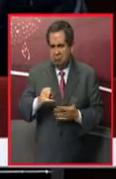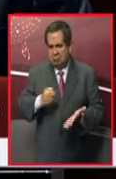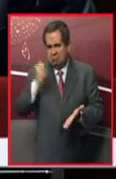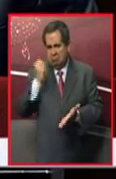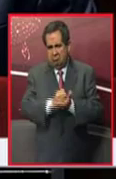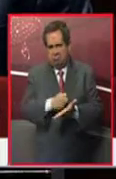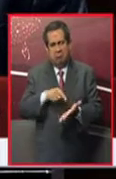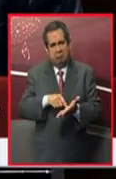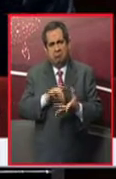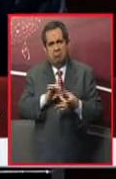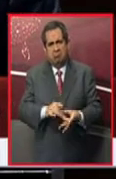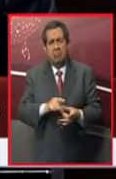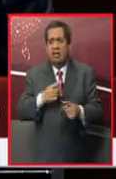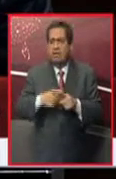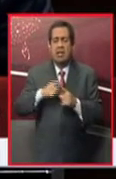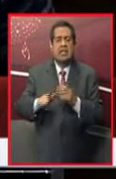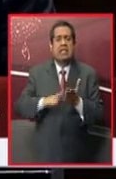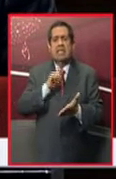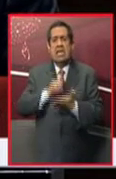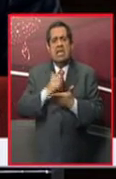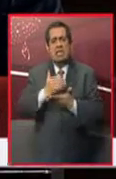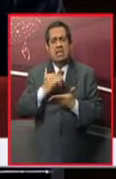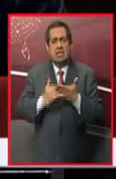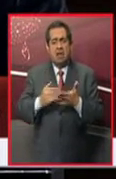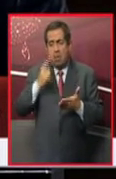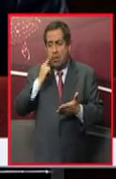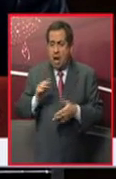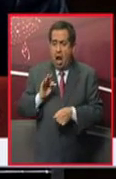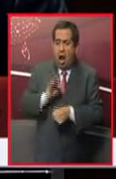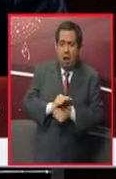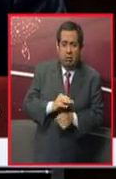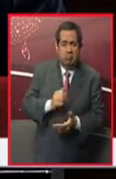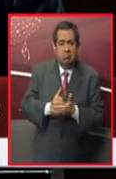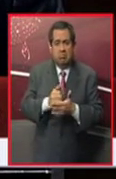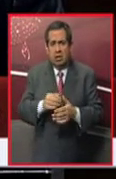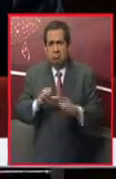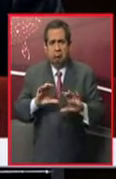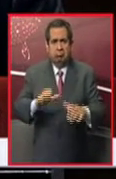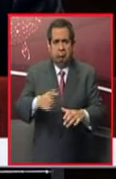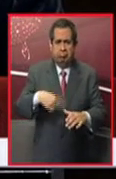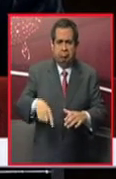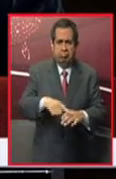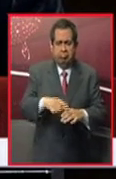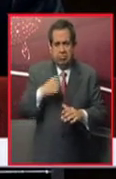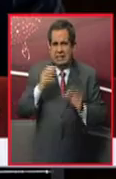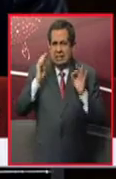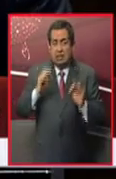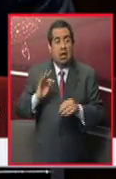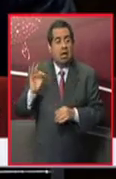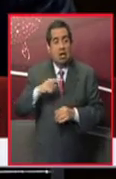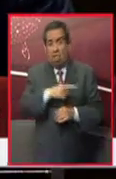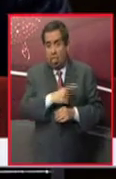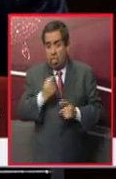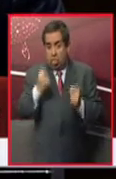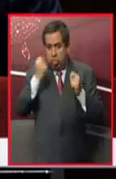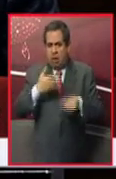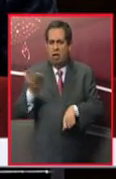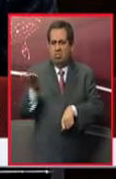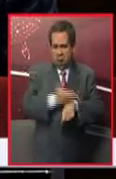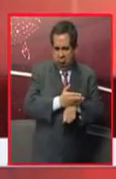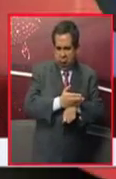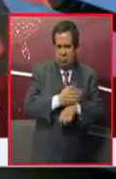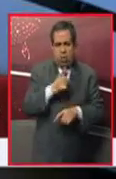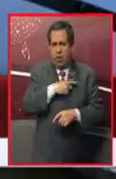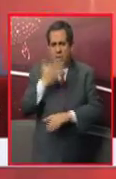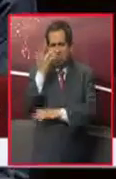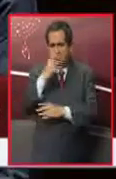aprobación e implementación de normas jurídicas que abonen a la protección, a la prevención y ejemplar castigo a los actos de depredación